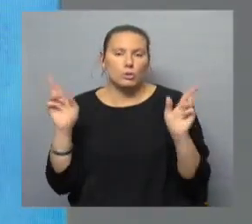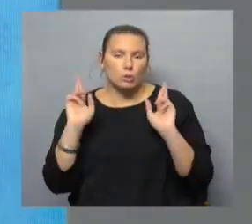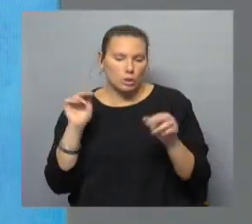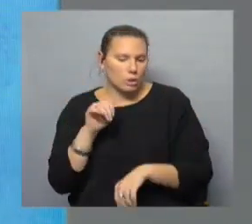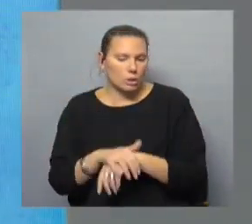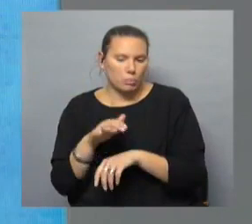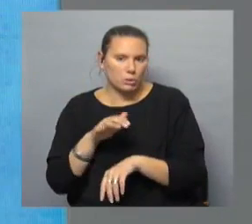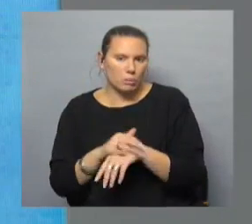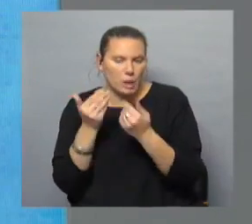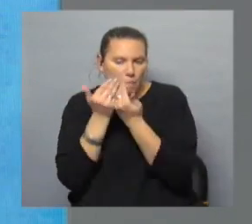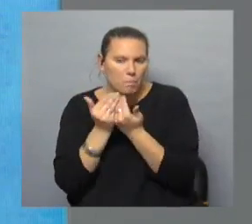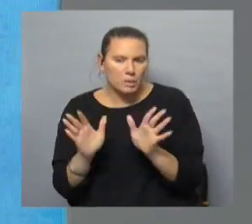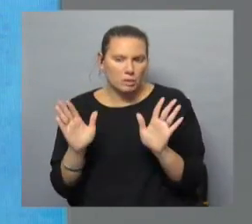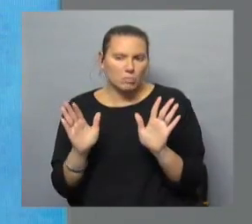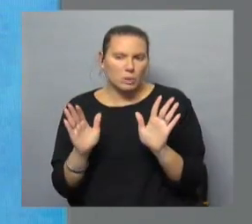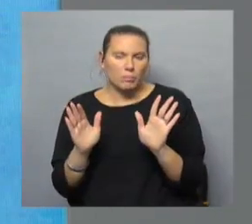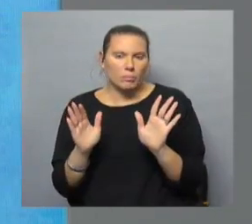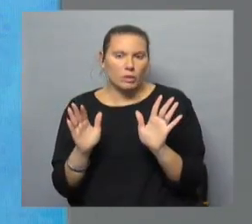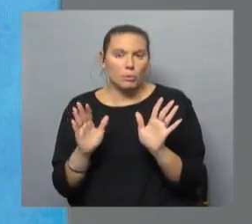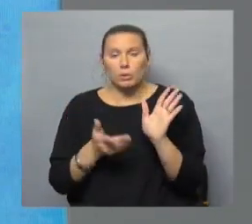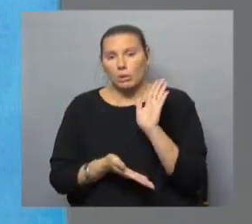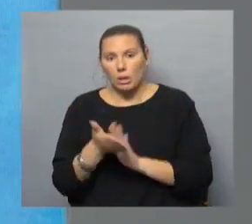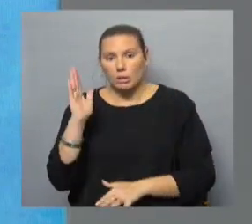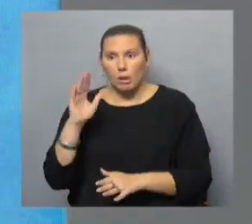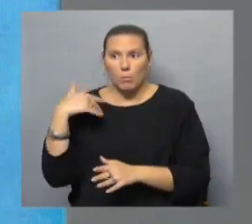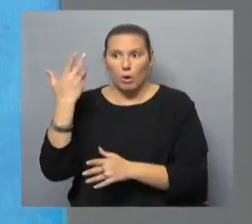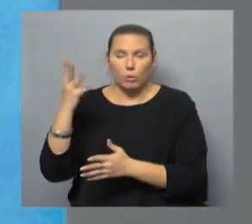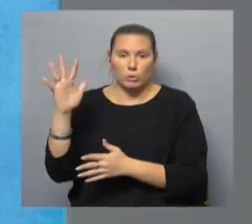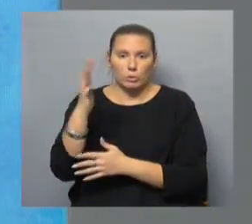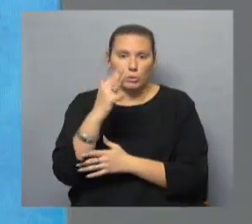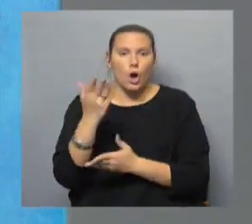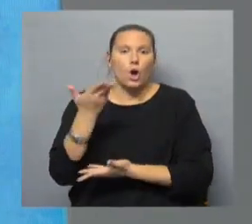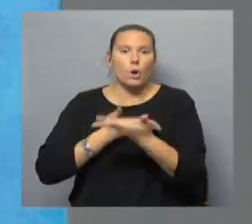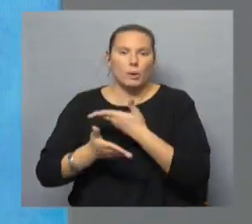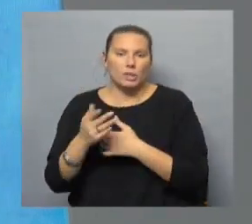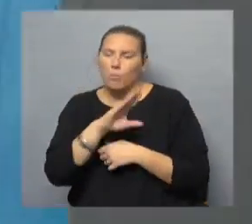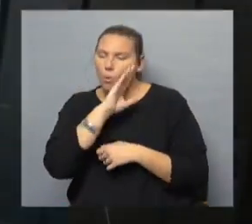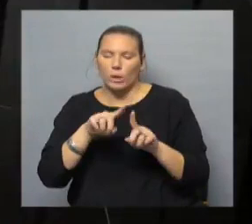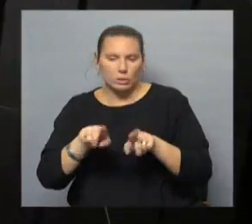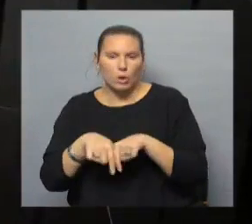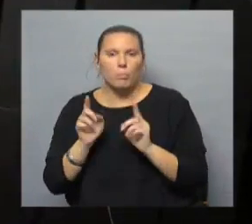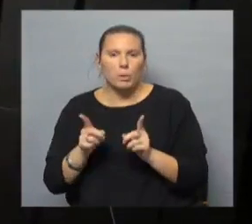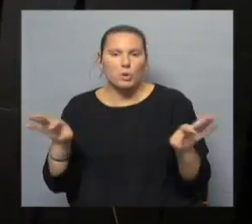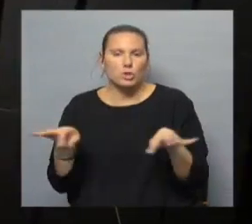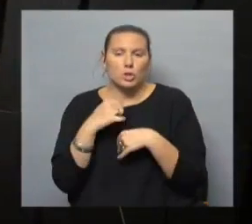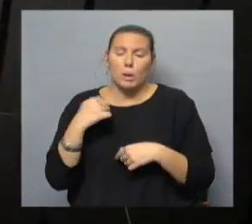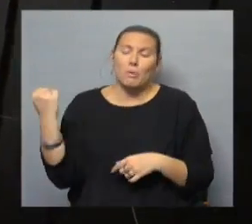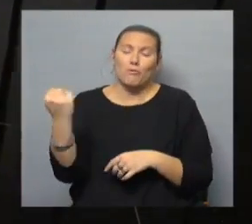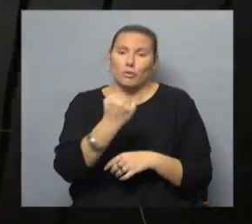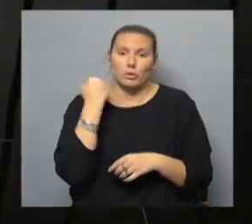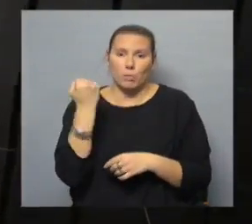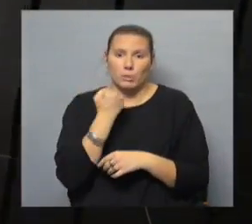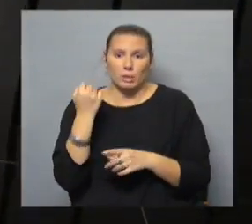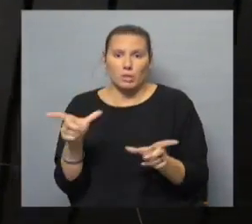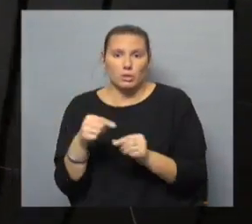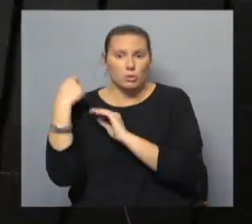y estuvo desde el principio. Tanto es que, cuando nos íbamos para afuera para filmar, compartíamos habitación con Zafalián. Es decir, el sonido para mí es fundamental. Yo egresé en la escuela de